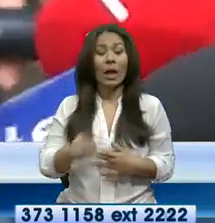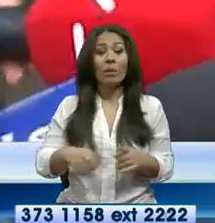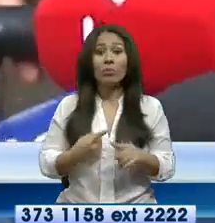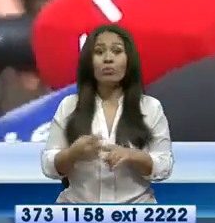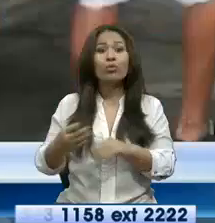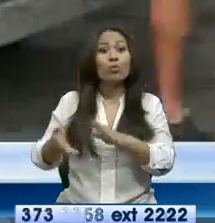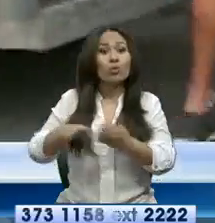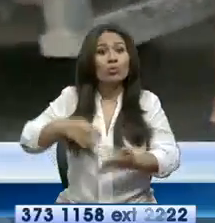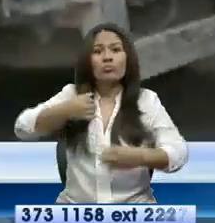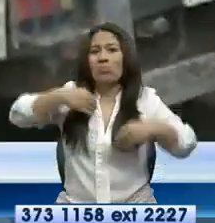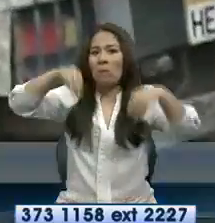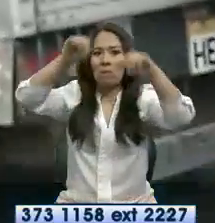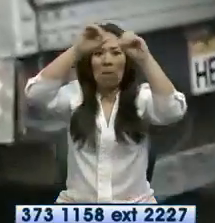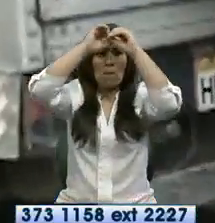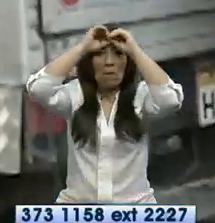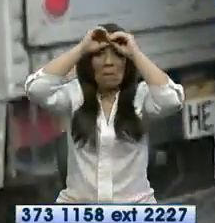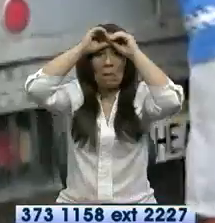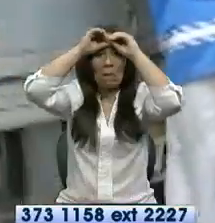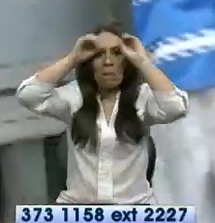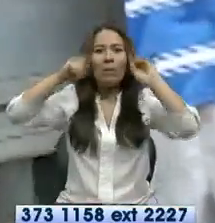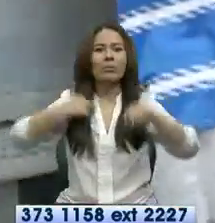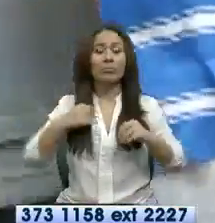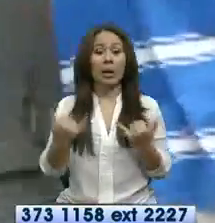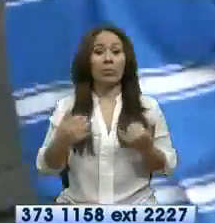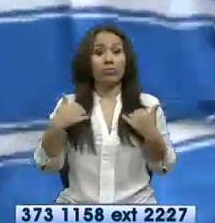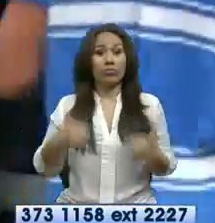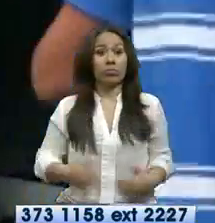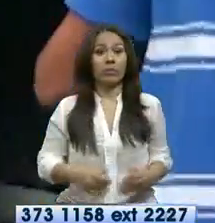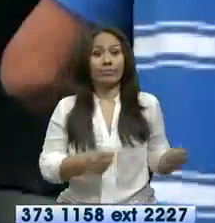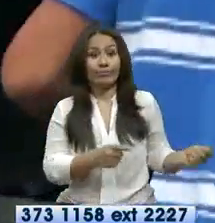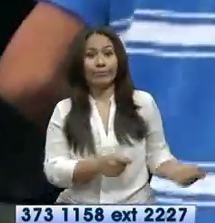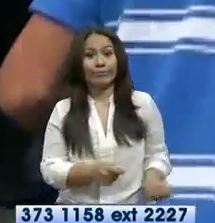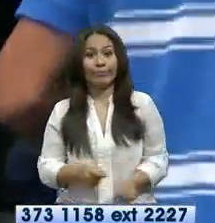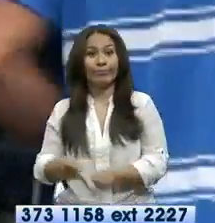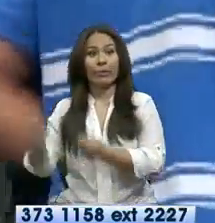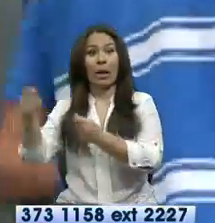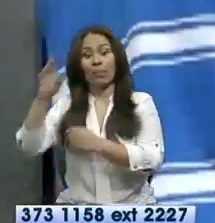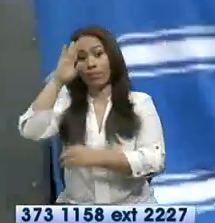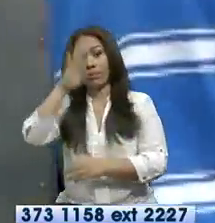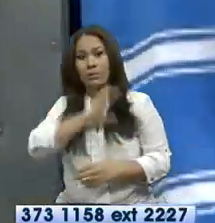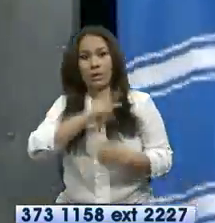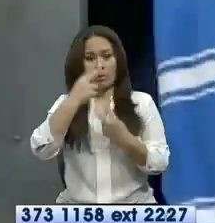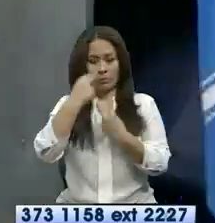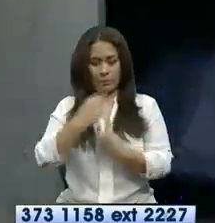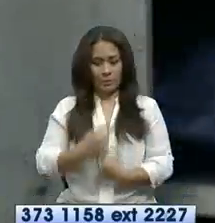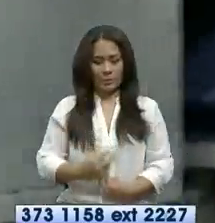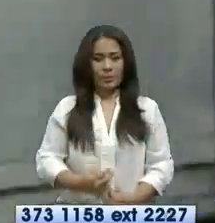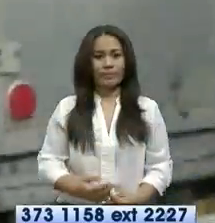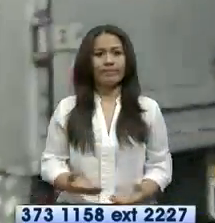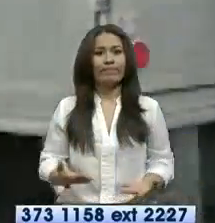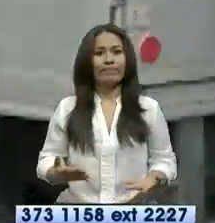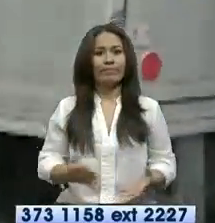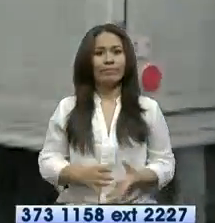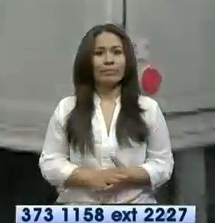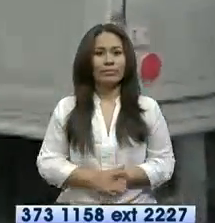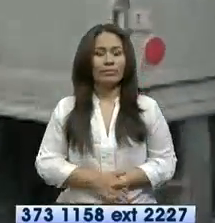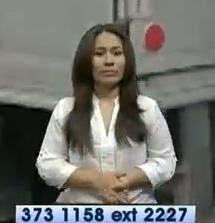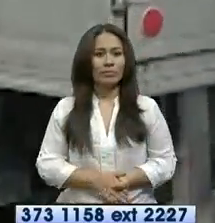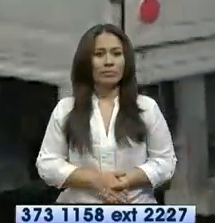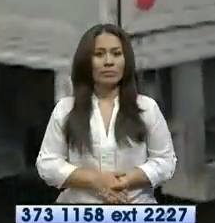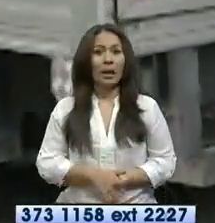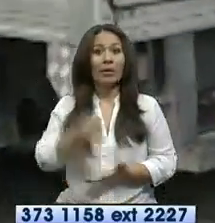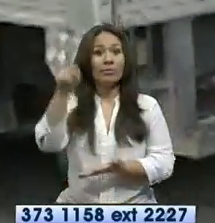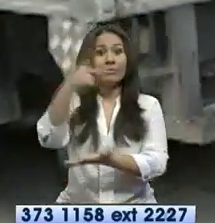no sé. El cadáver fue trasladado hasta la morgue, donde le practicarán la autopsia de rigor.